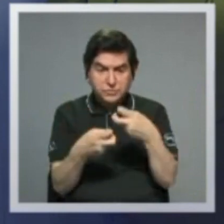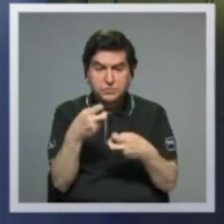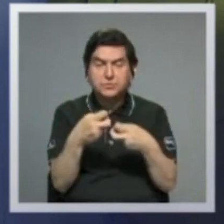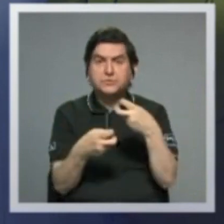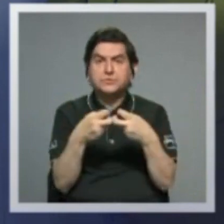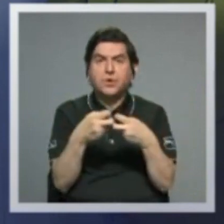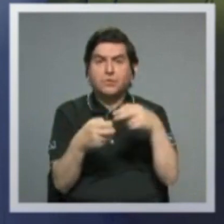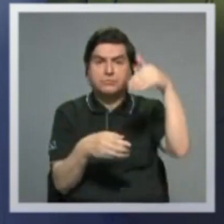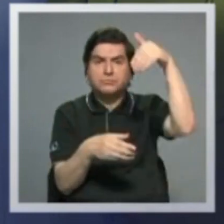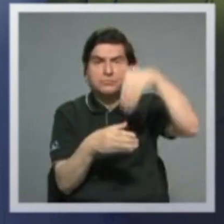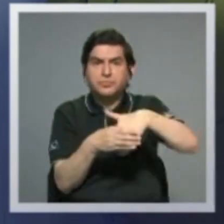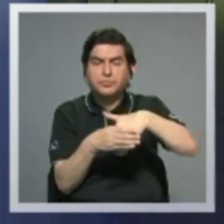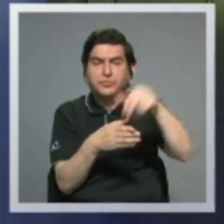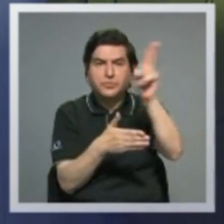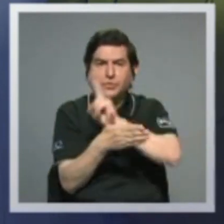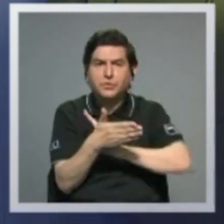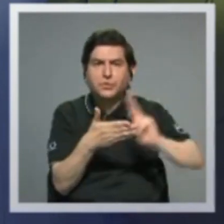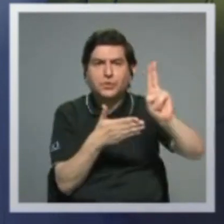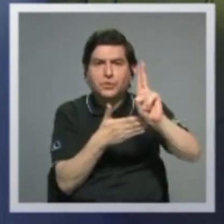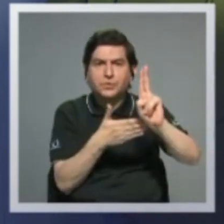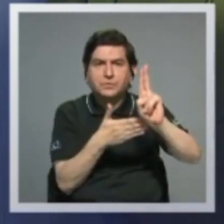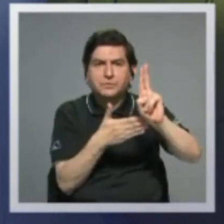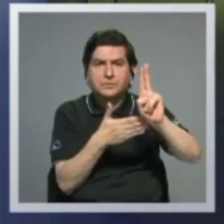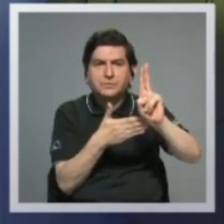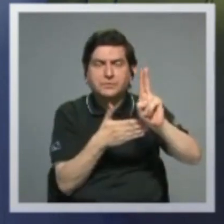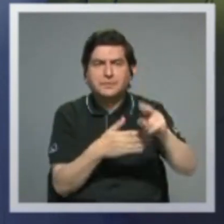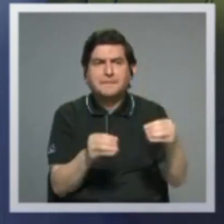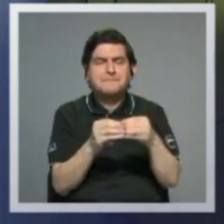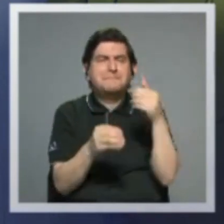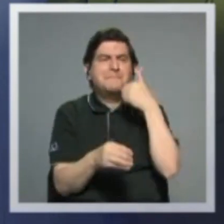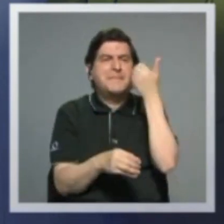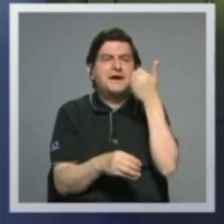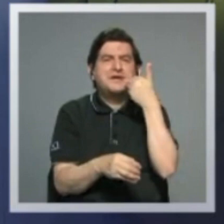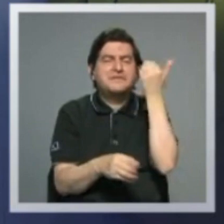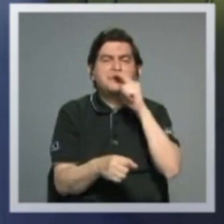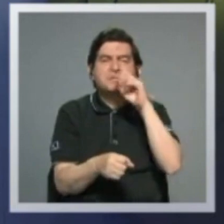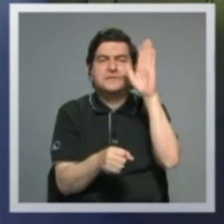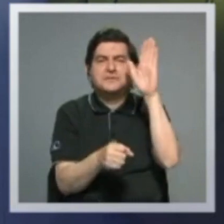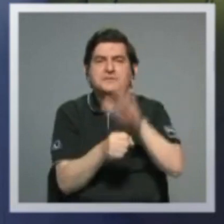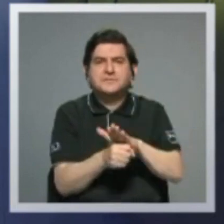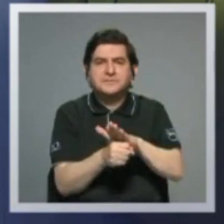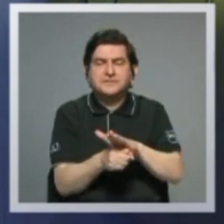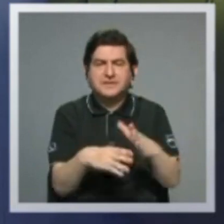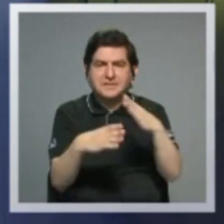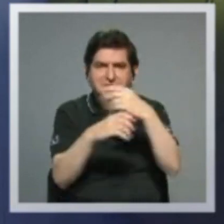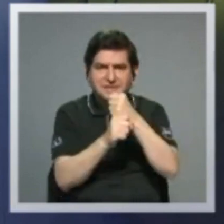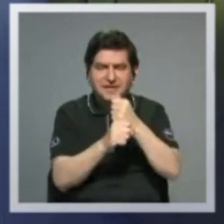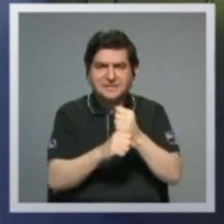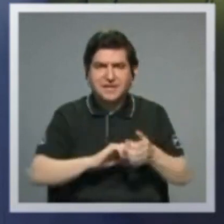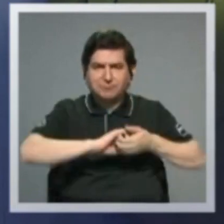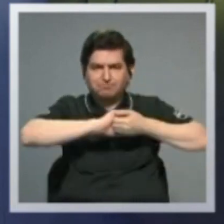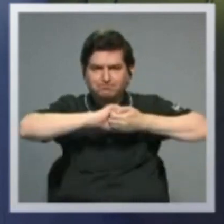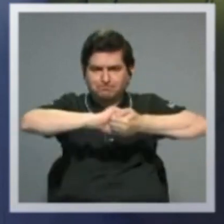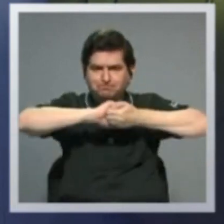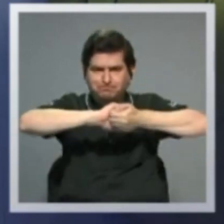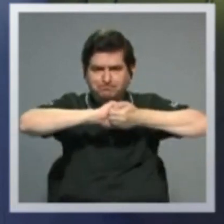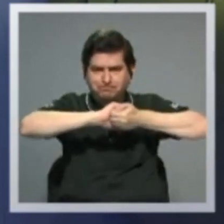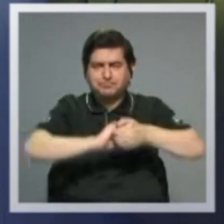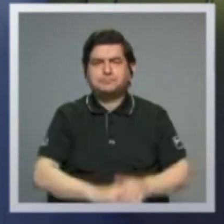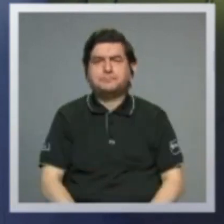donde intervienen las universidades, es más fácil llevarlo a cabo cuando lo hacemos en colaboración.